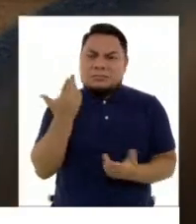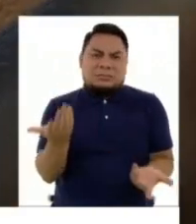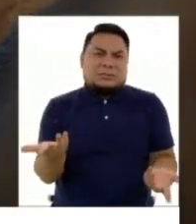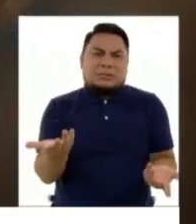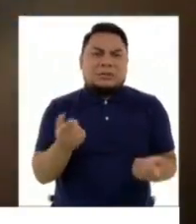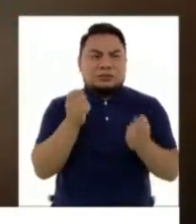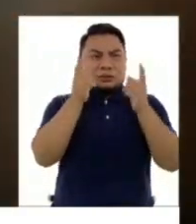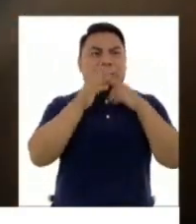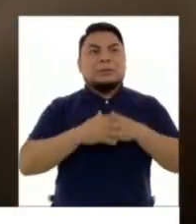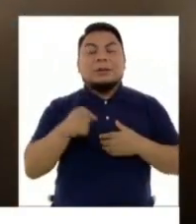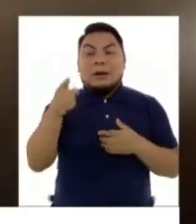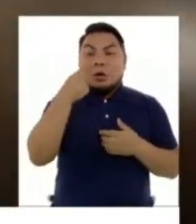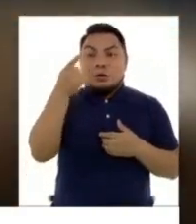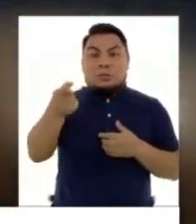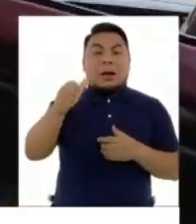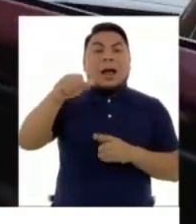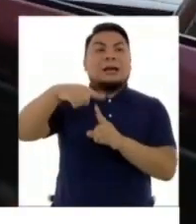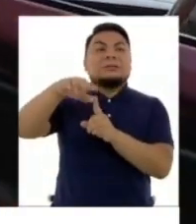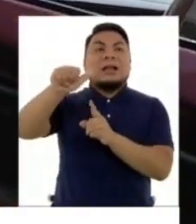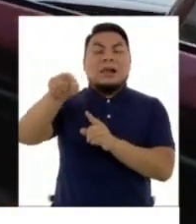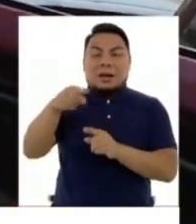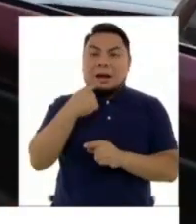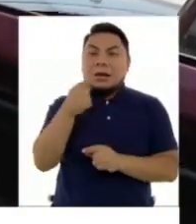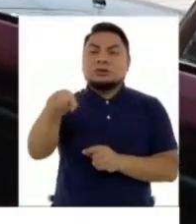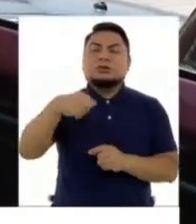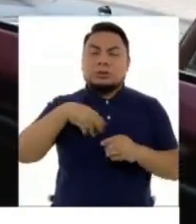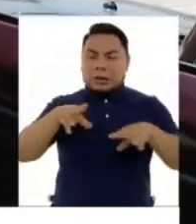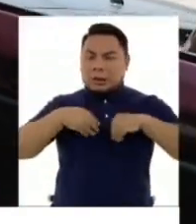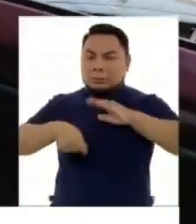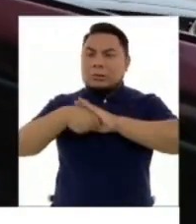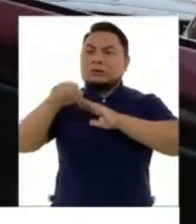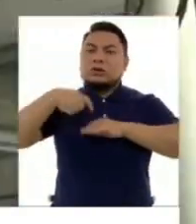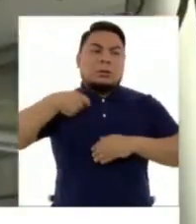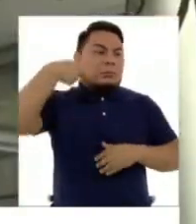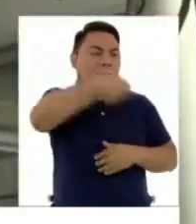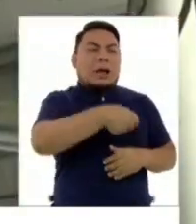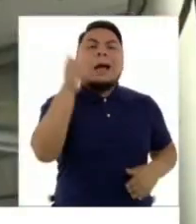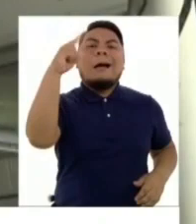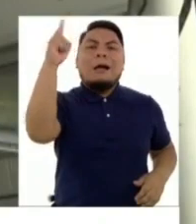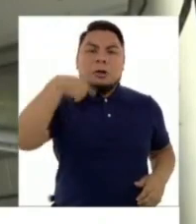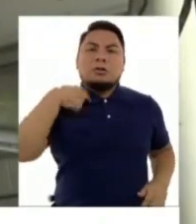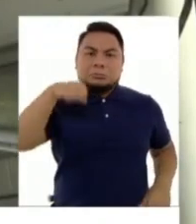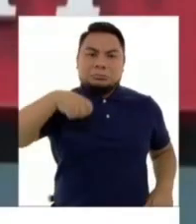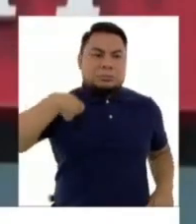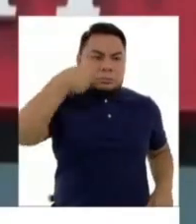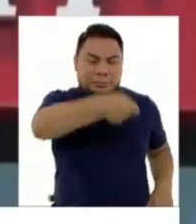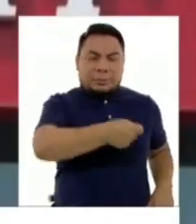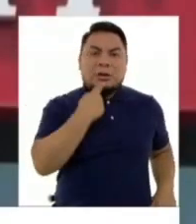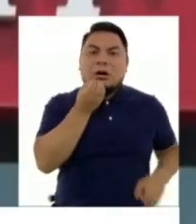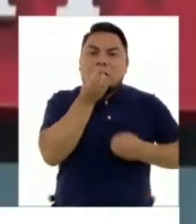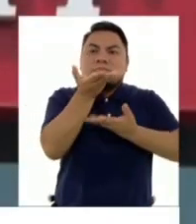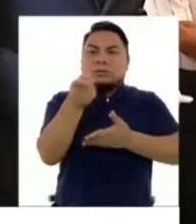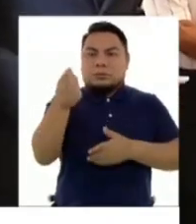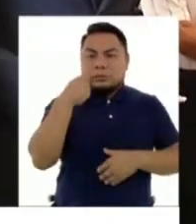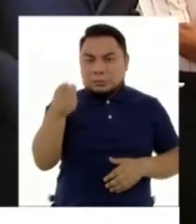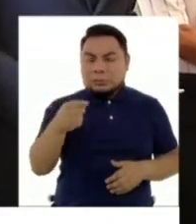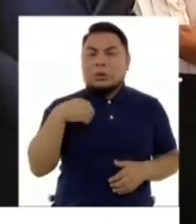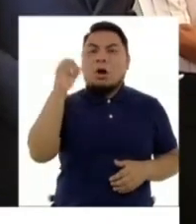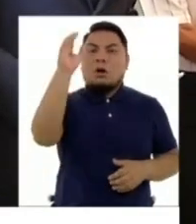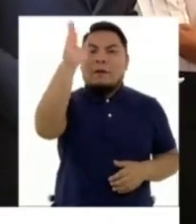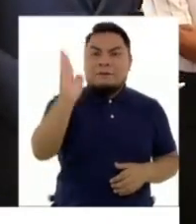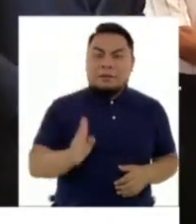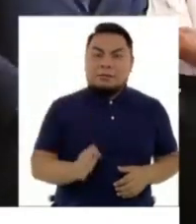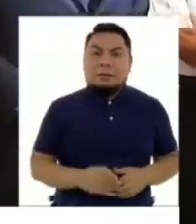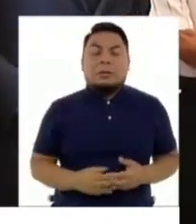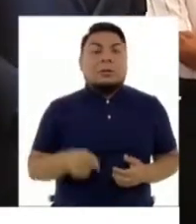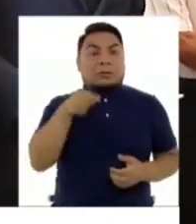Luego que Miguel Atala declarara que fue testaferro de Alan García para recibir $1.312.000 de Odebrecht, congresistas